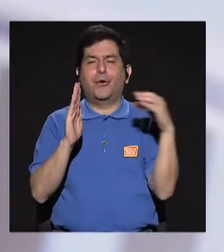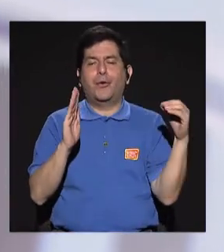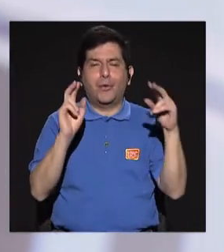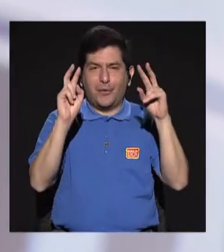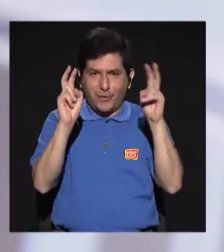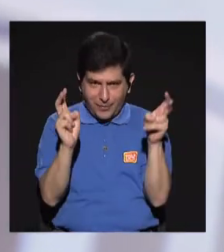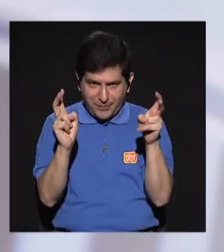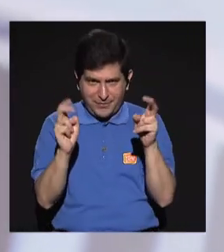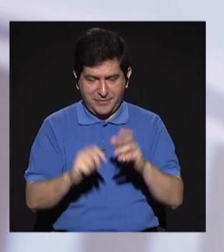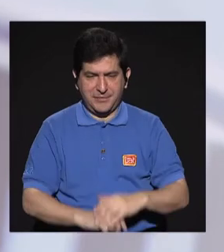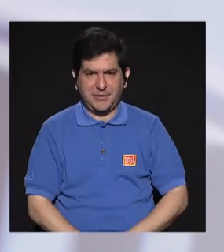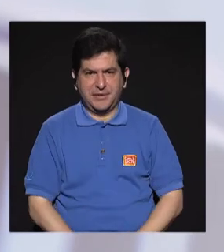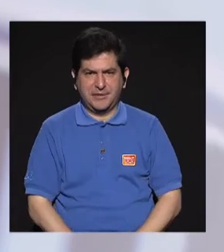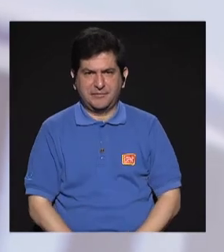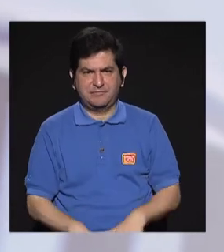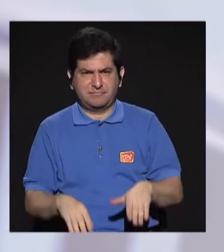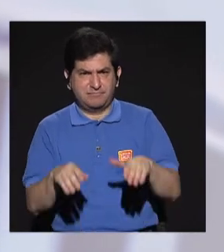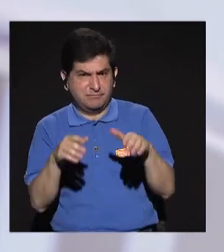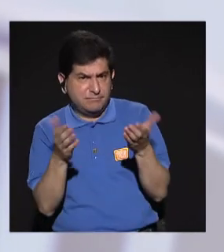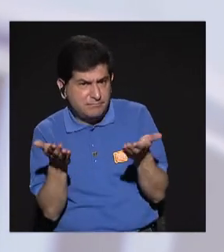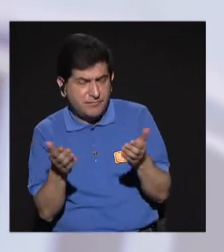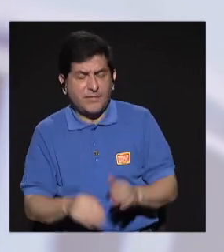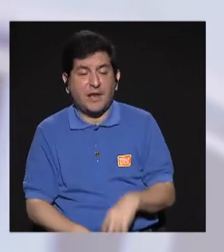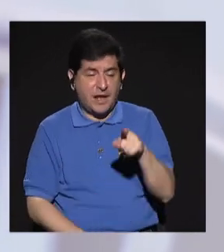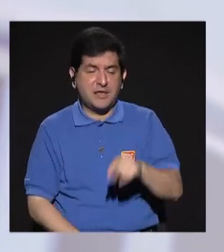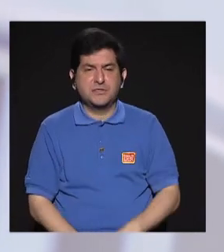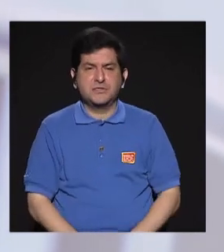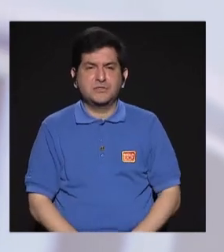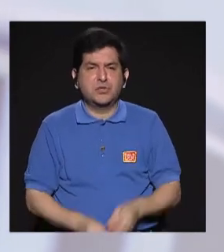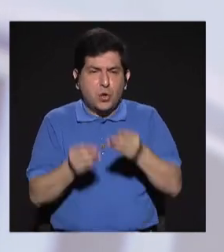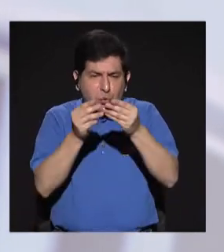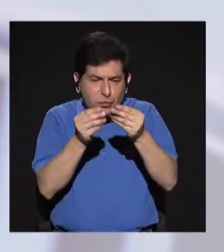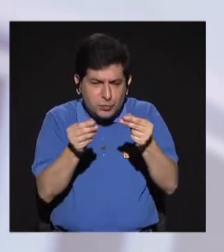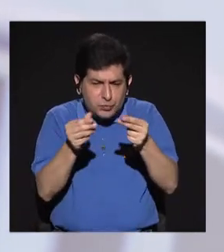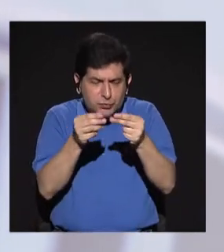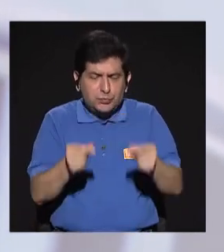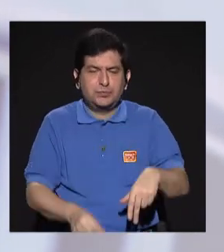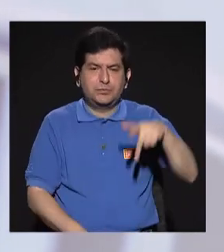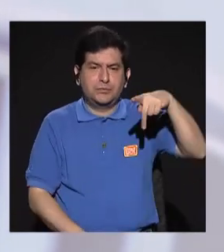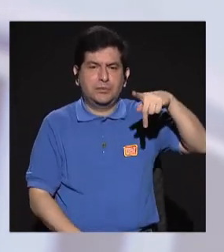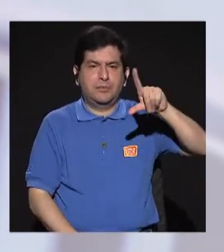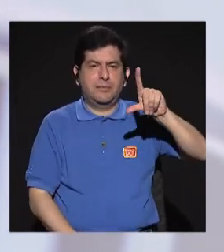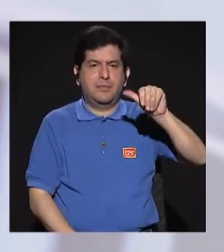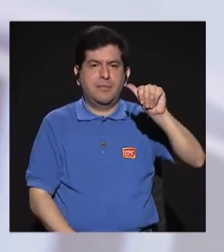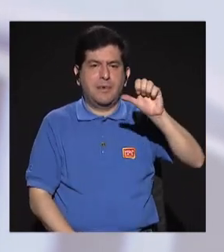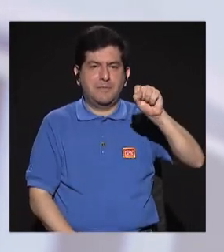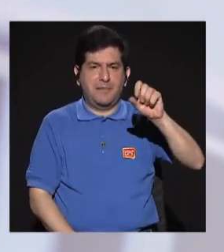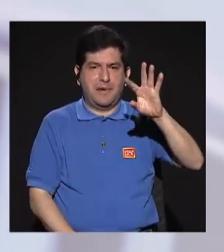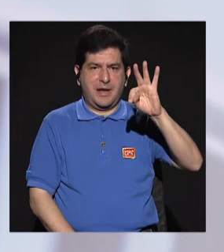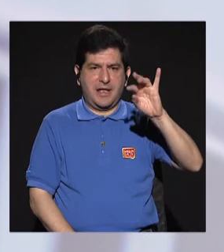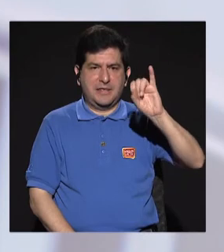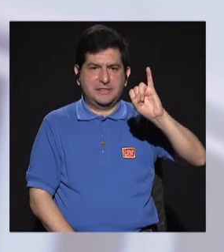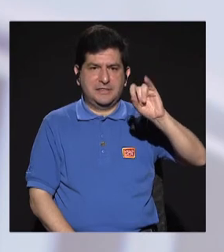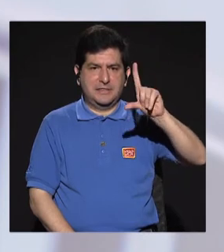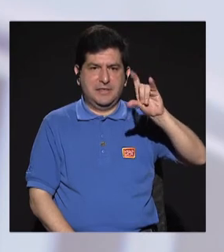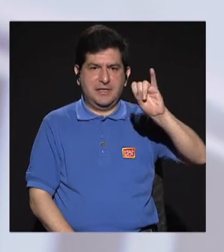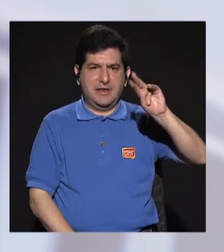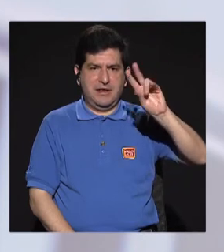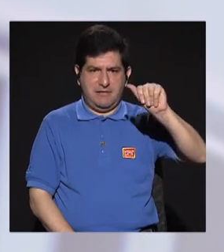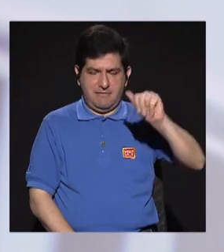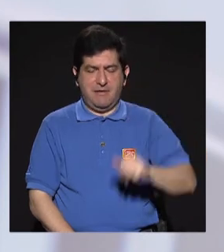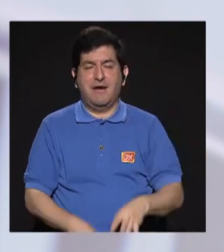le hicimos una copia en plastilina esté tratando de recuperar